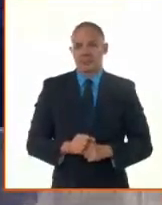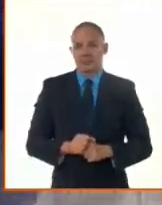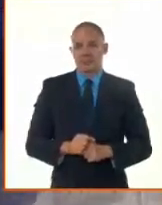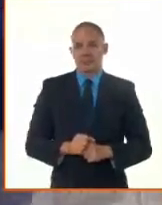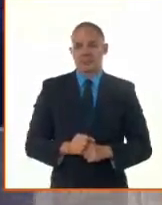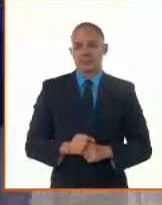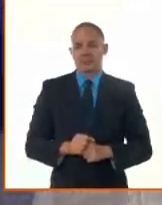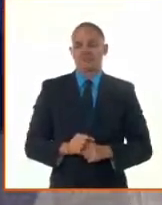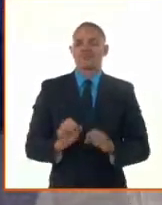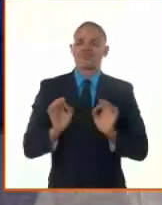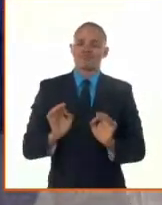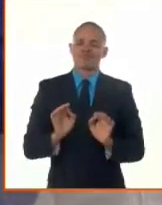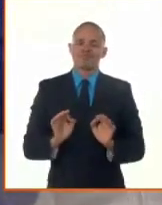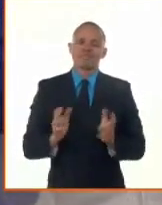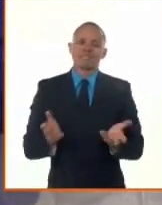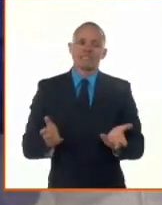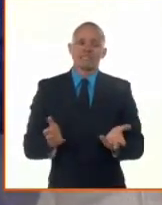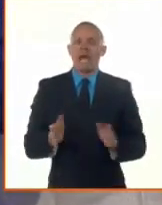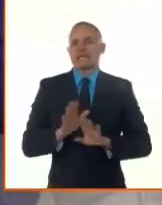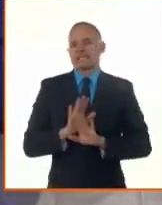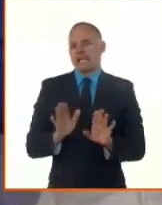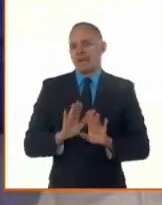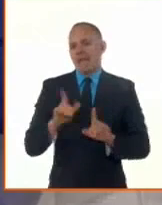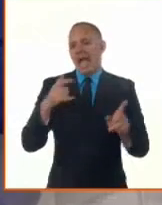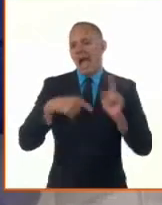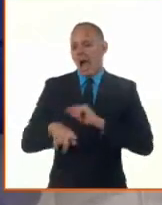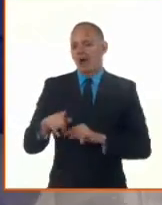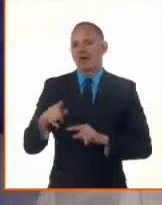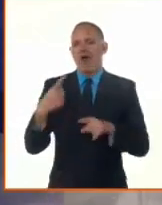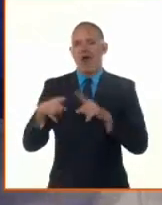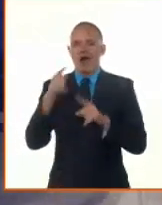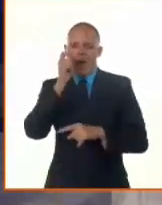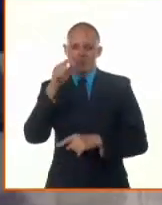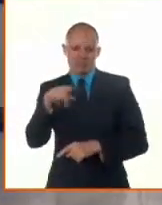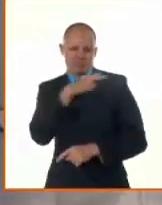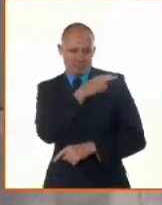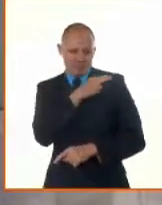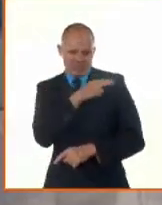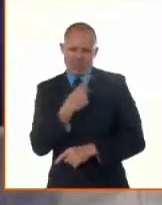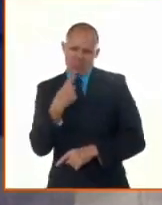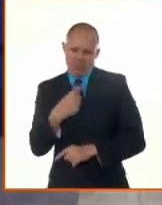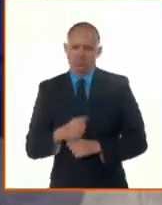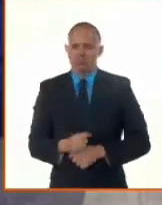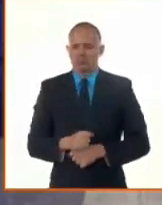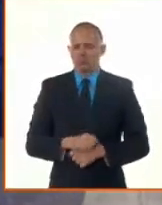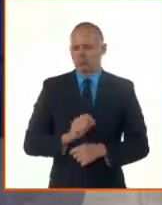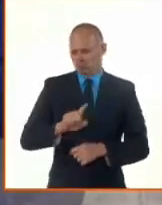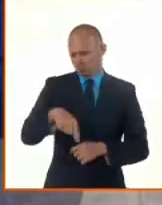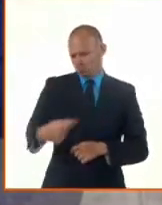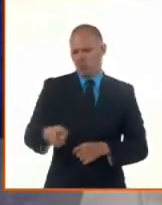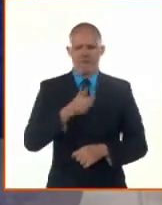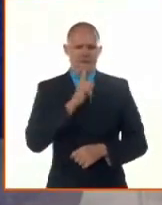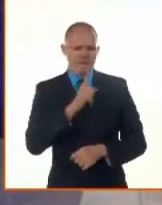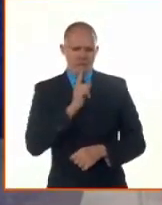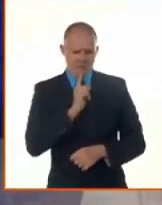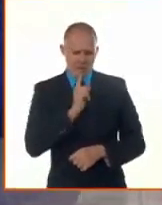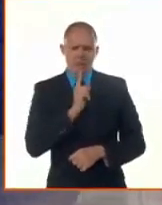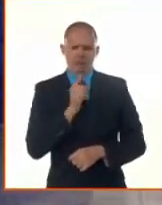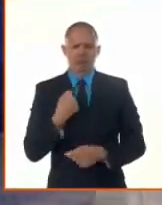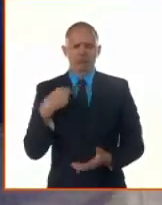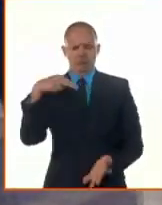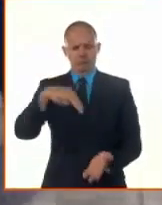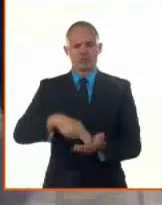a que de pronto cuando el secretario general de gis bola Habla dice yo el viernes próximo voy a aclarar la situación